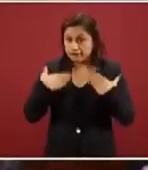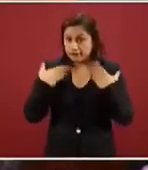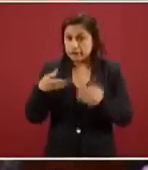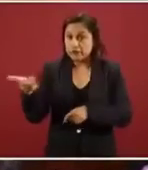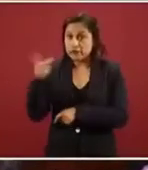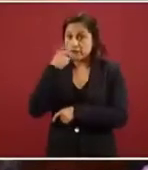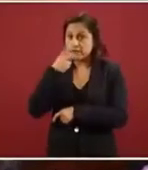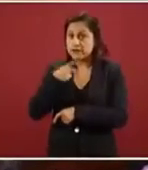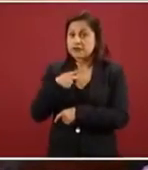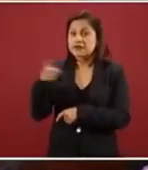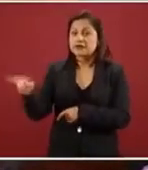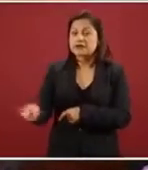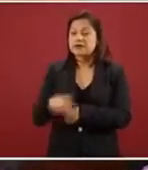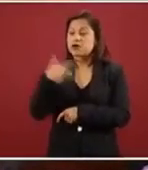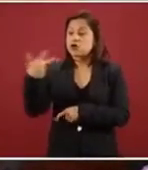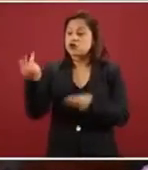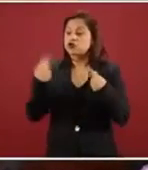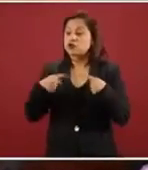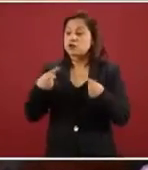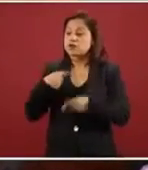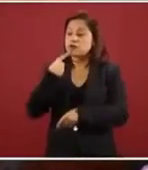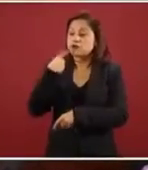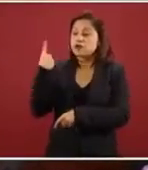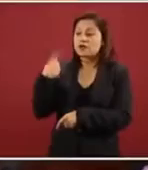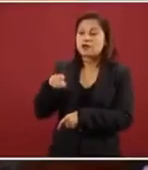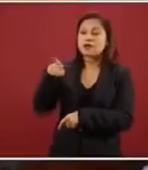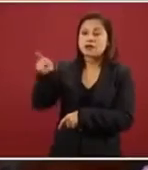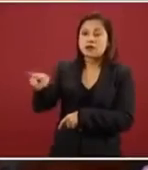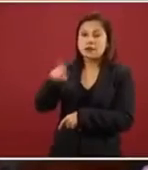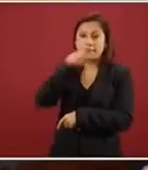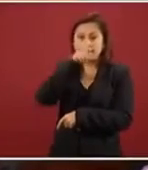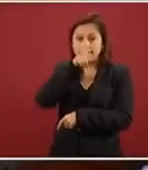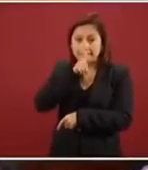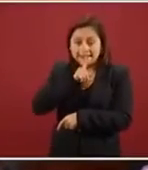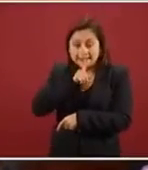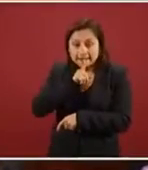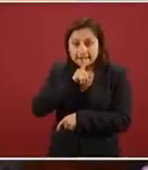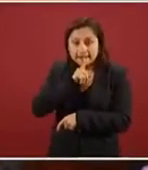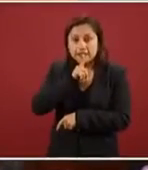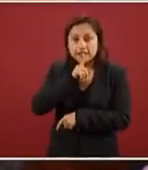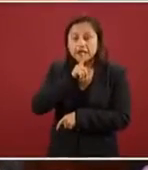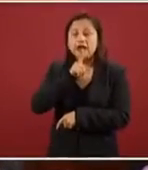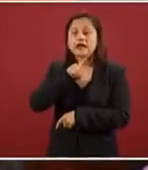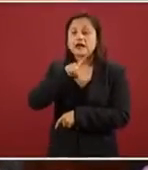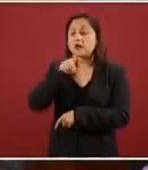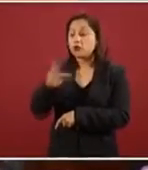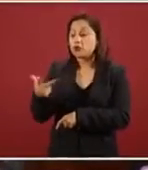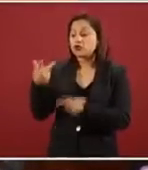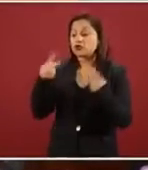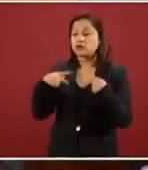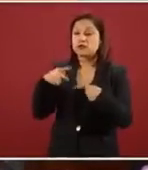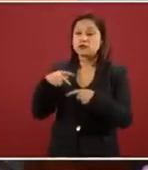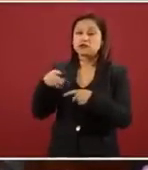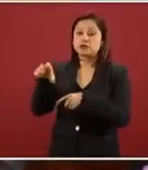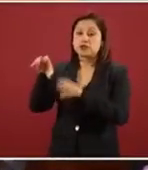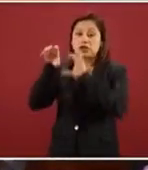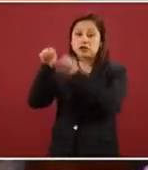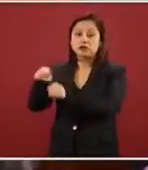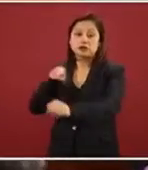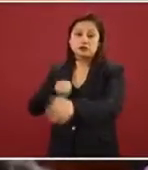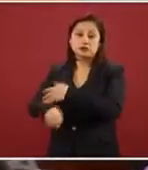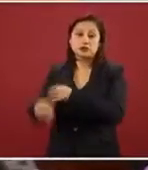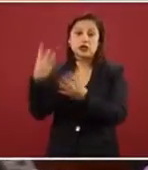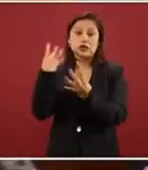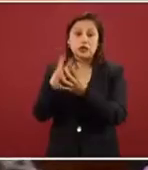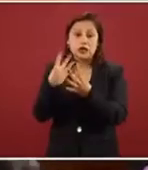que incriminó falsamente, y estas personas fueron torturadas, detenidas ilegalmente y están en prisión